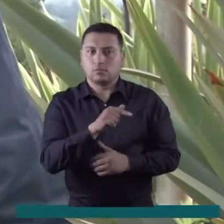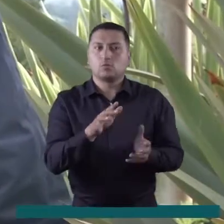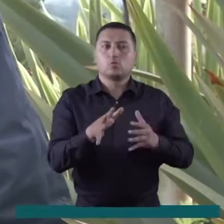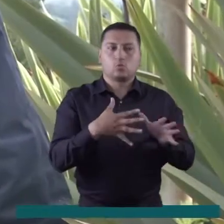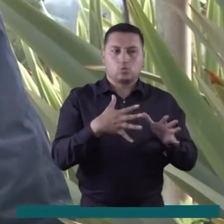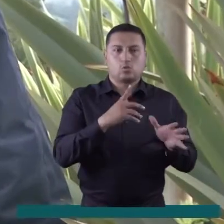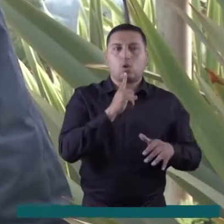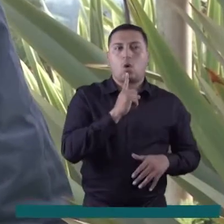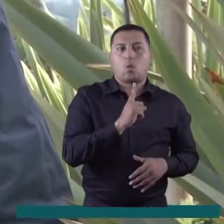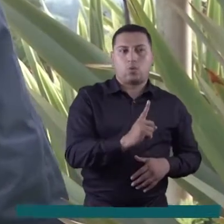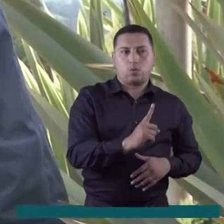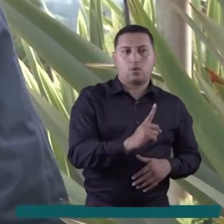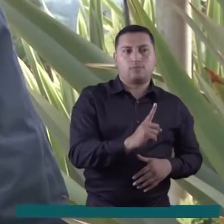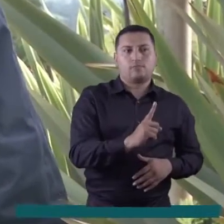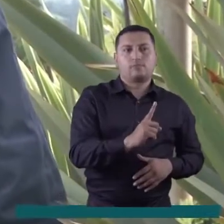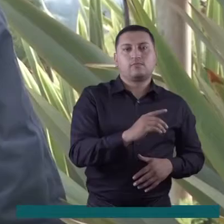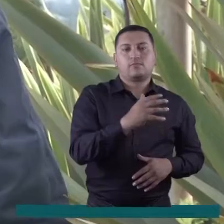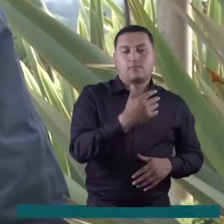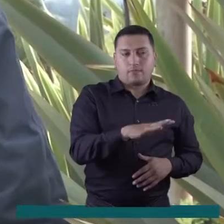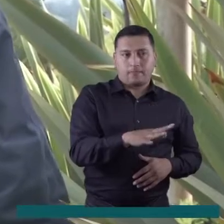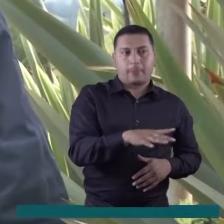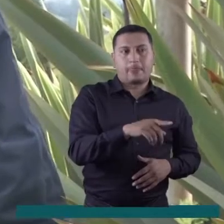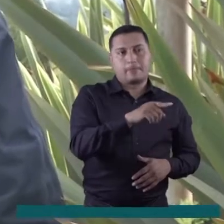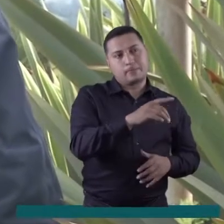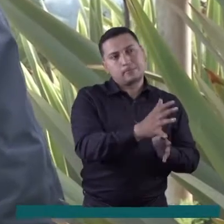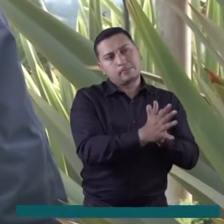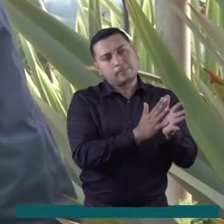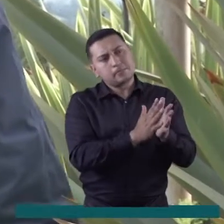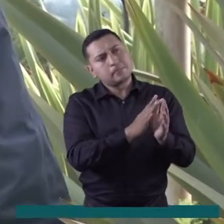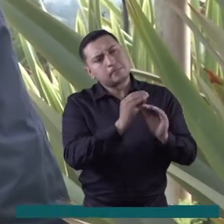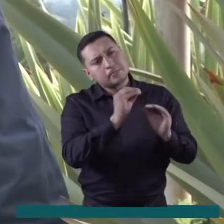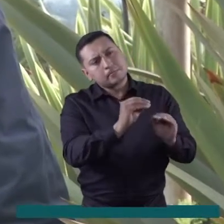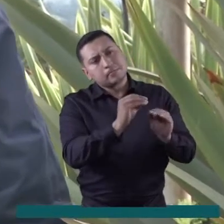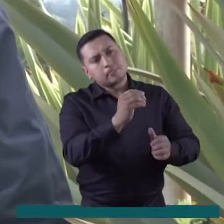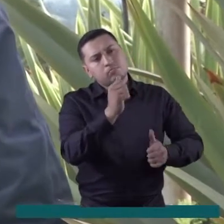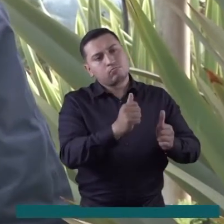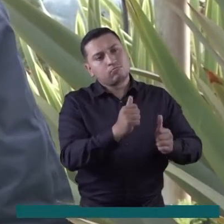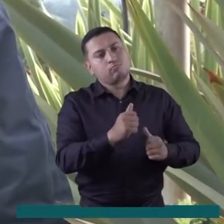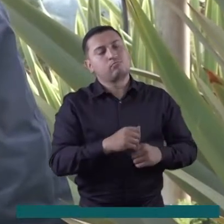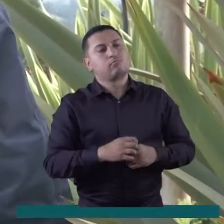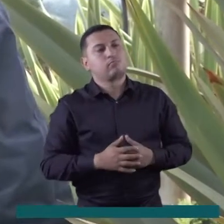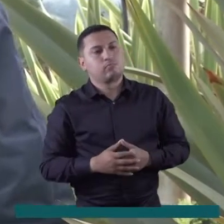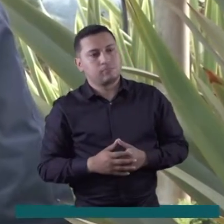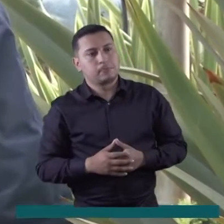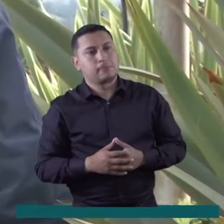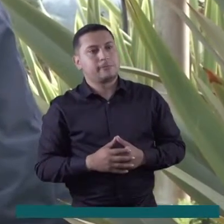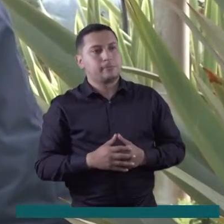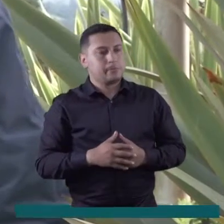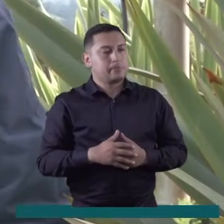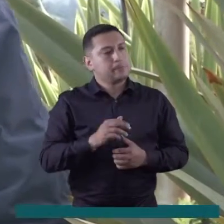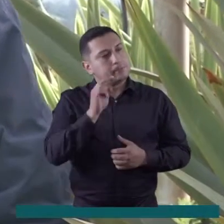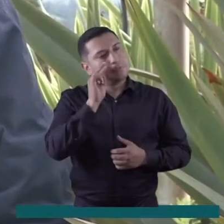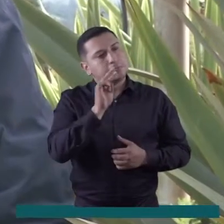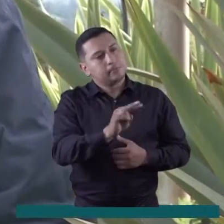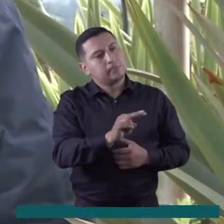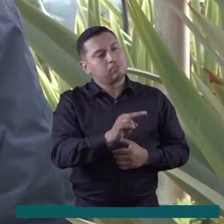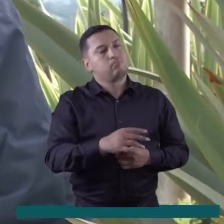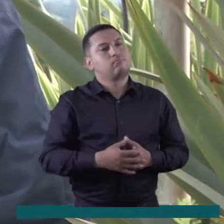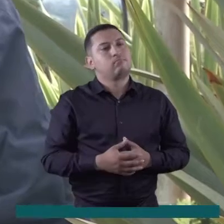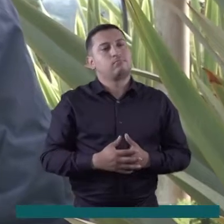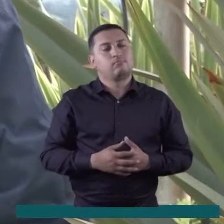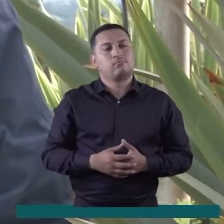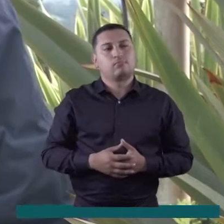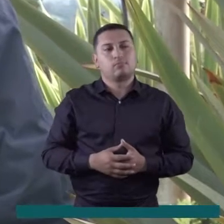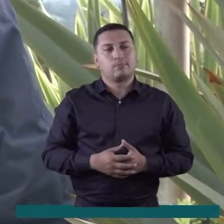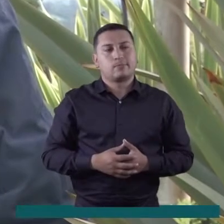hizo el curso de velas y cuando llegó a contarme qué era lo que le habían enseñado, pues yo dije, venga, vamos a hacer, y yo me puse a verla a